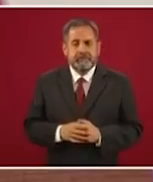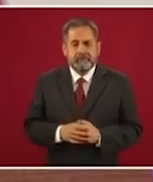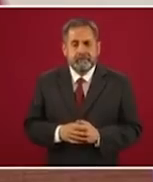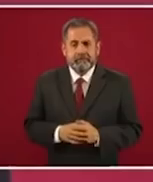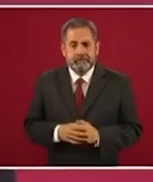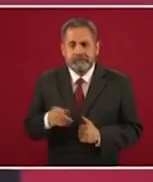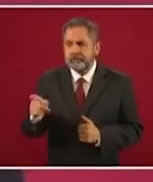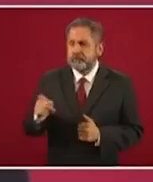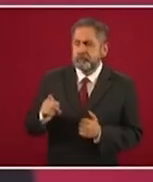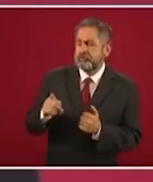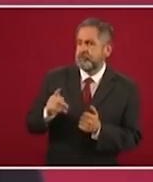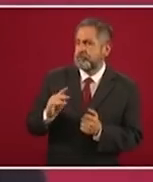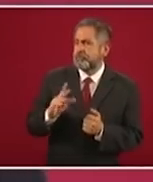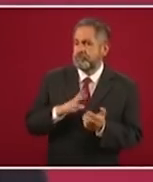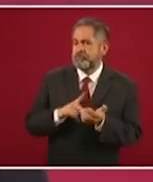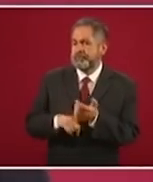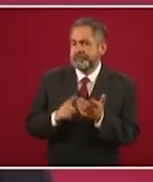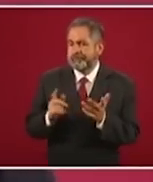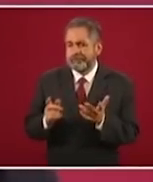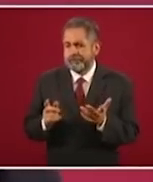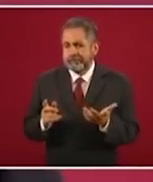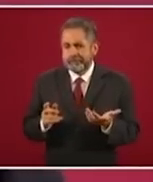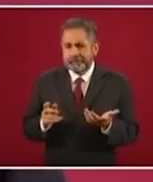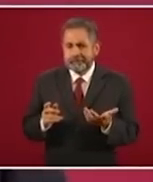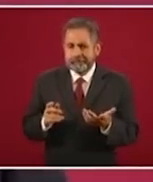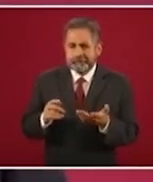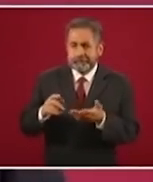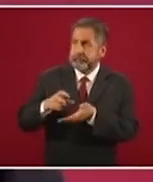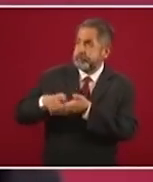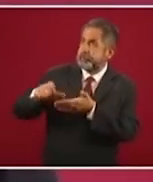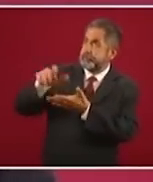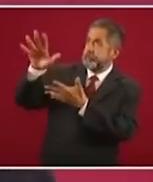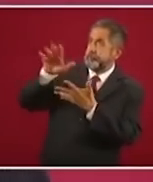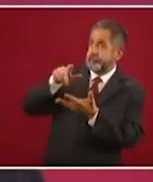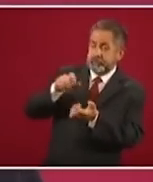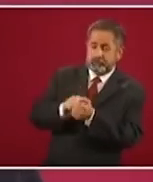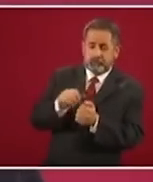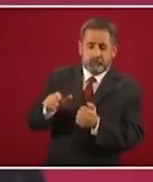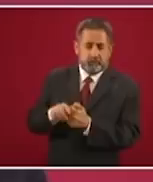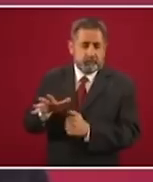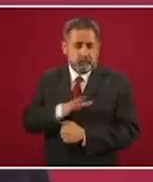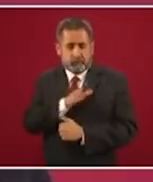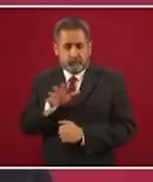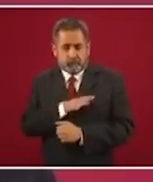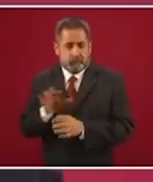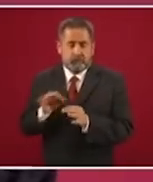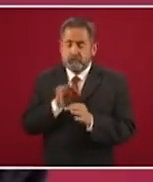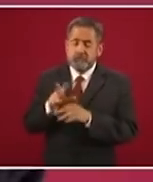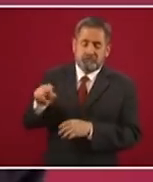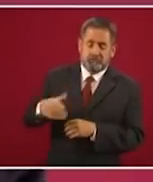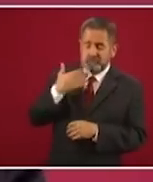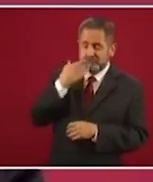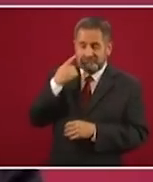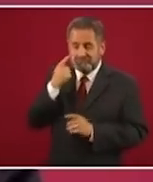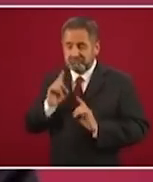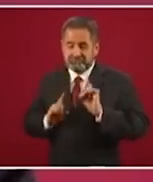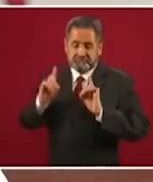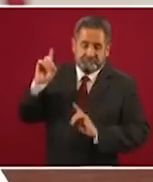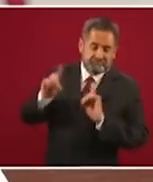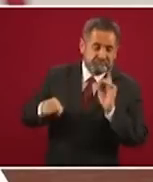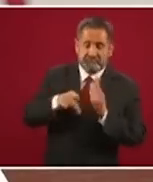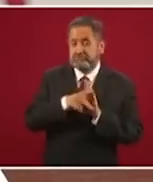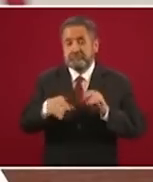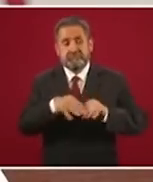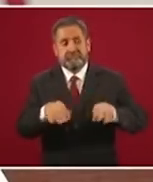no se garantizaba que fuesen medicamentos de calidad los que se compraban en